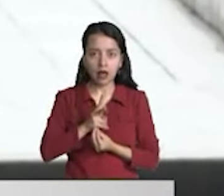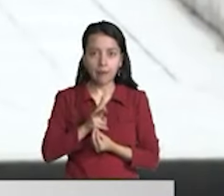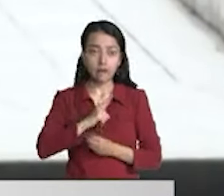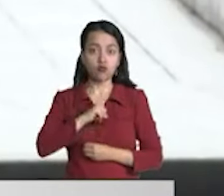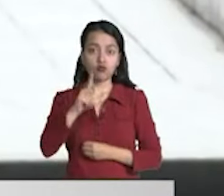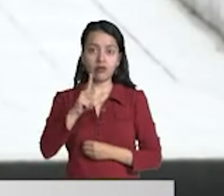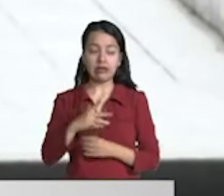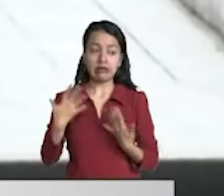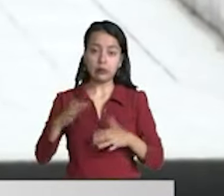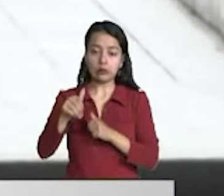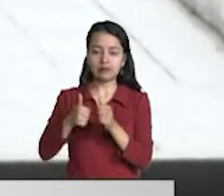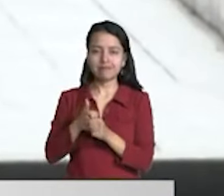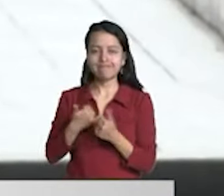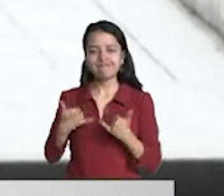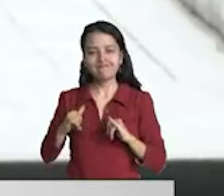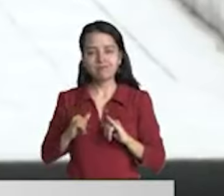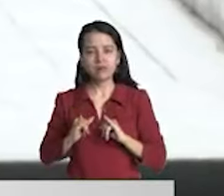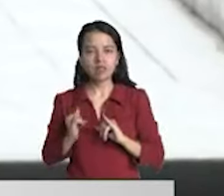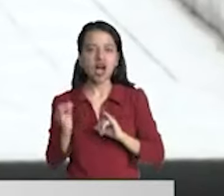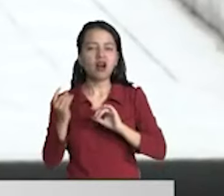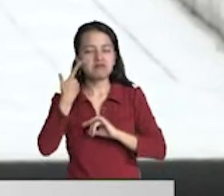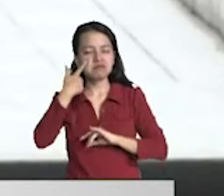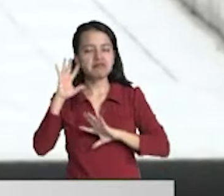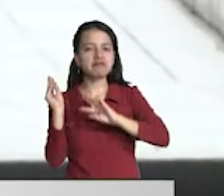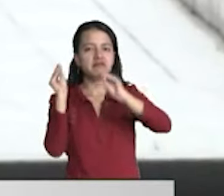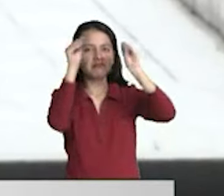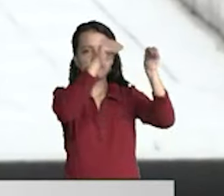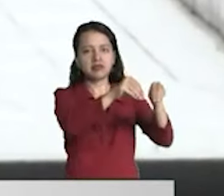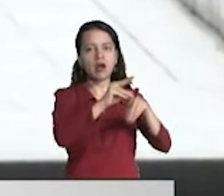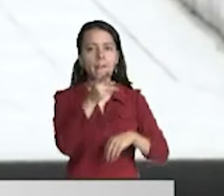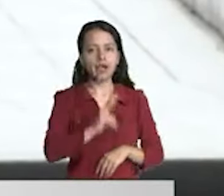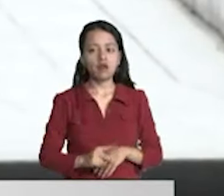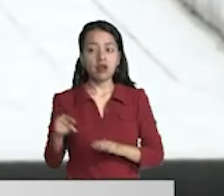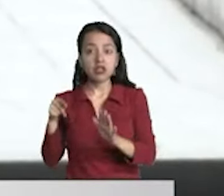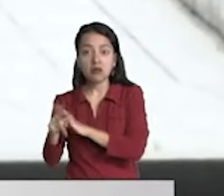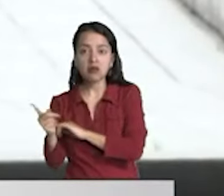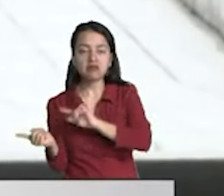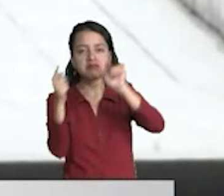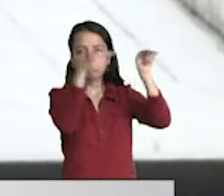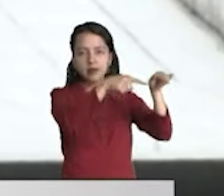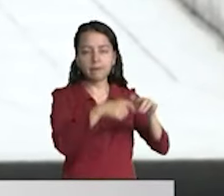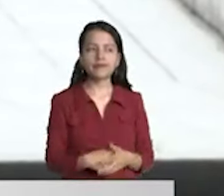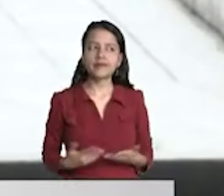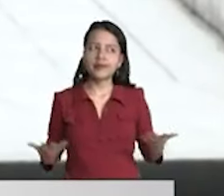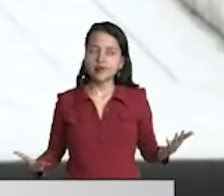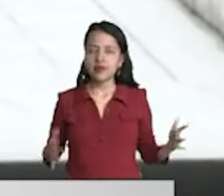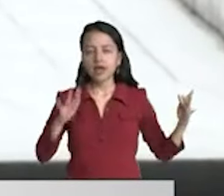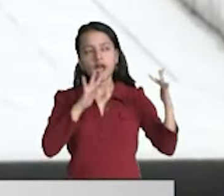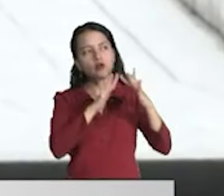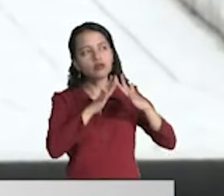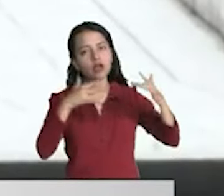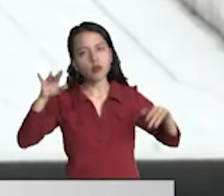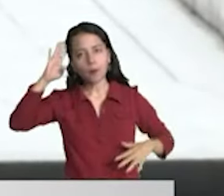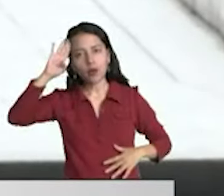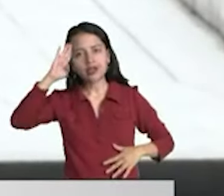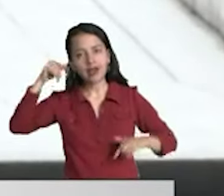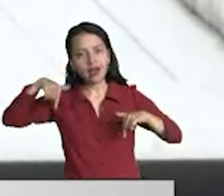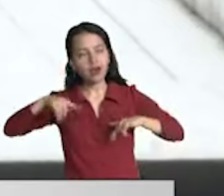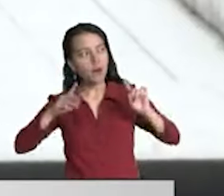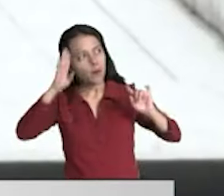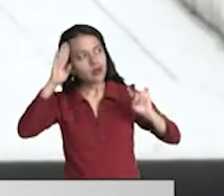líder paramilitar, ya estaría en Venezuela, por lo que la policía colombiana, junto con autoridades del otro país vecino, están